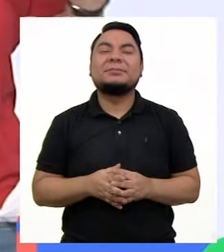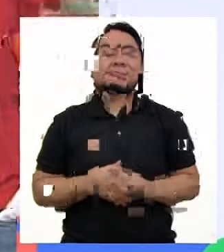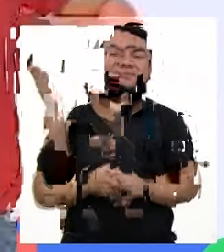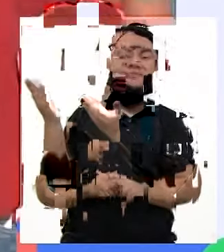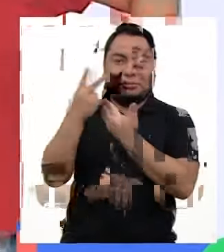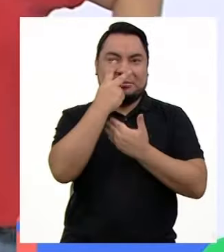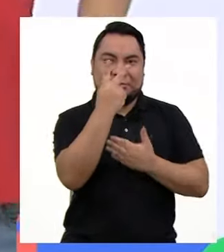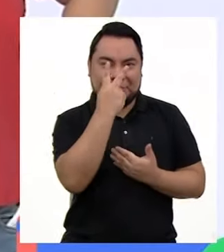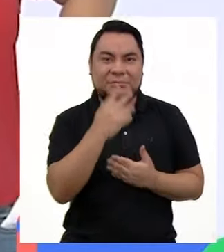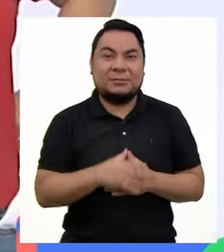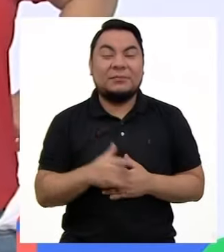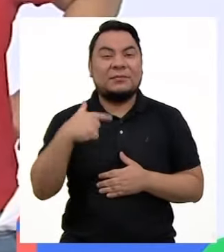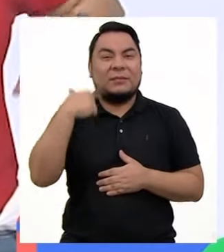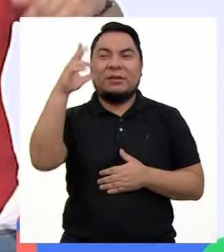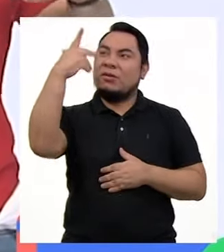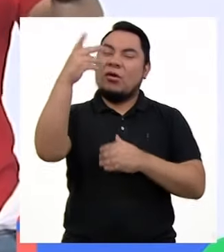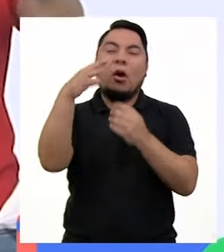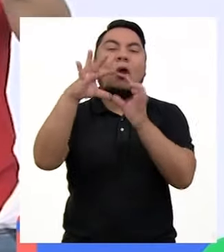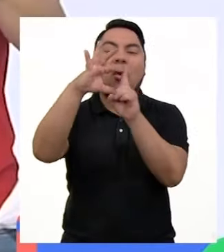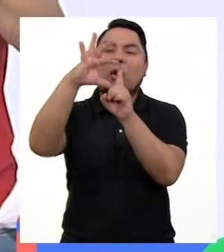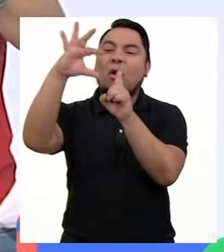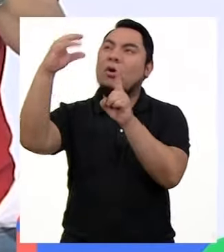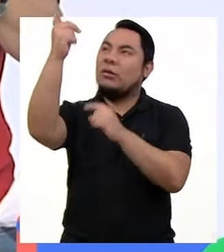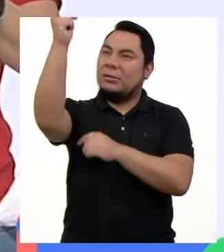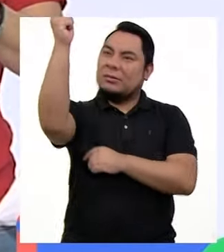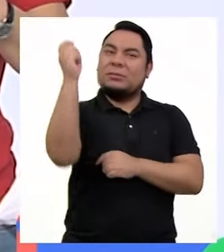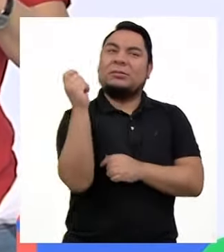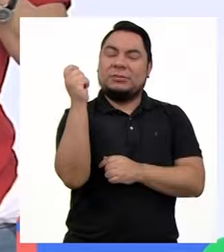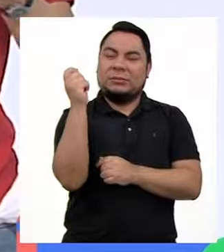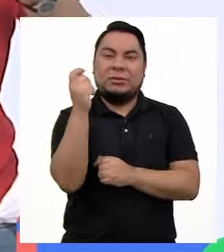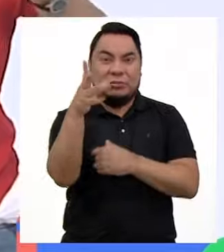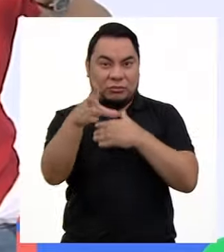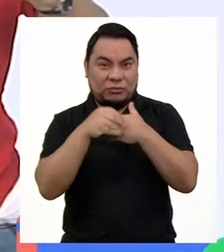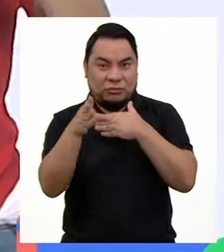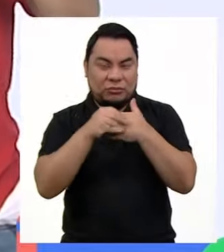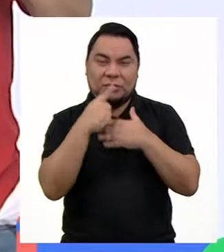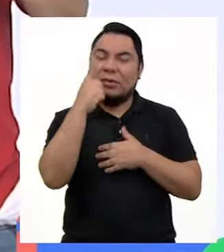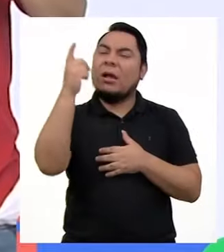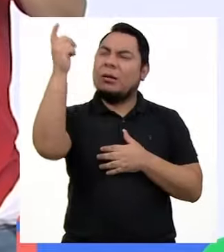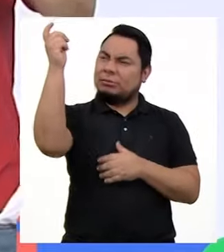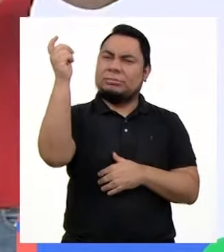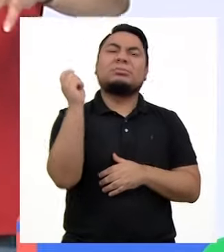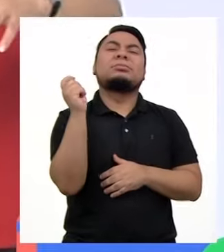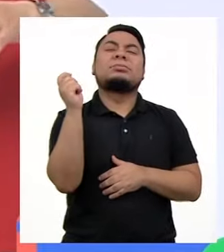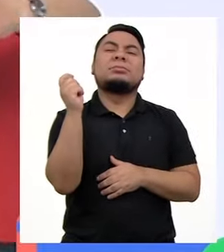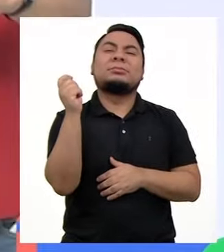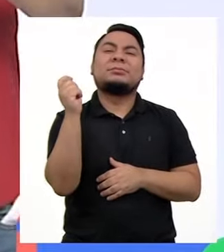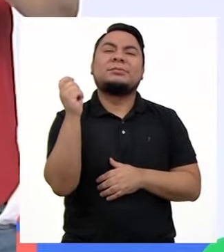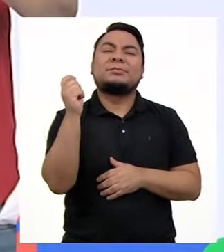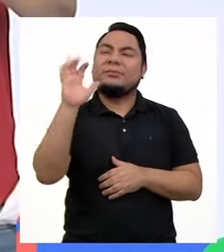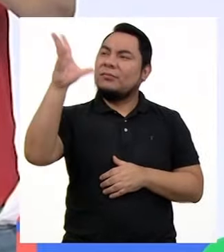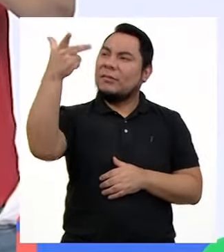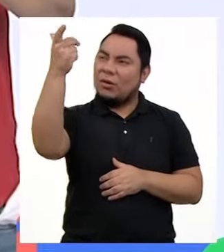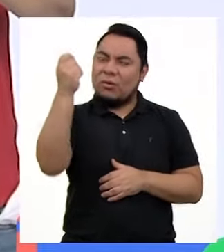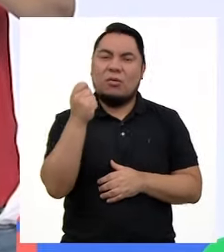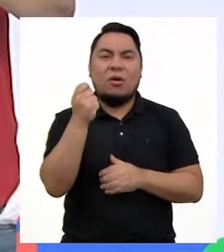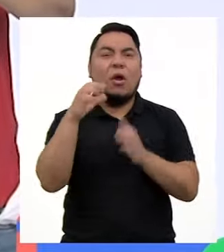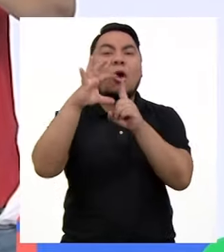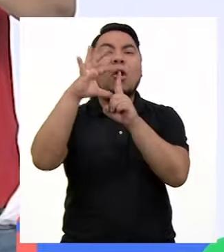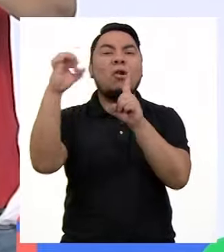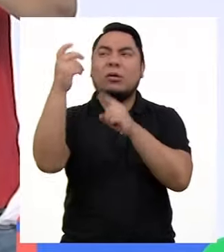A ver, que tomo la hoja. Hagan el movimiento conmigo y repitan la frase. Tomo la hoja.